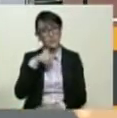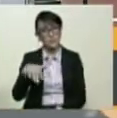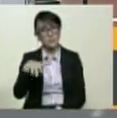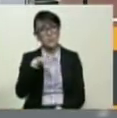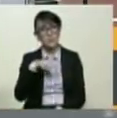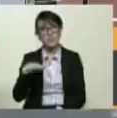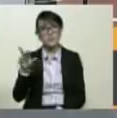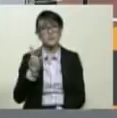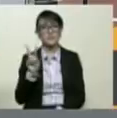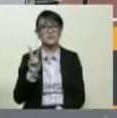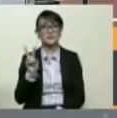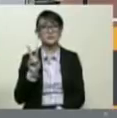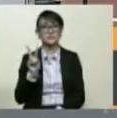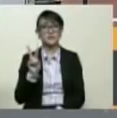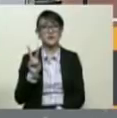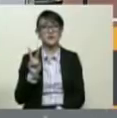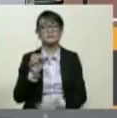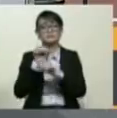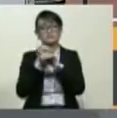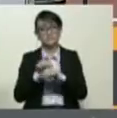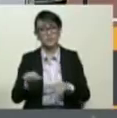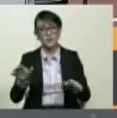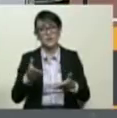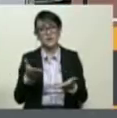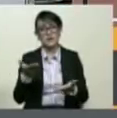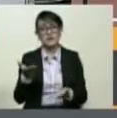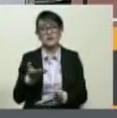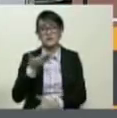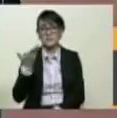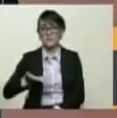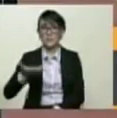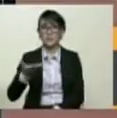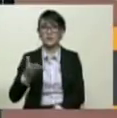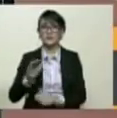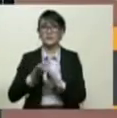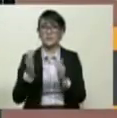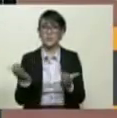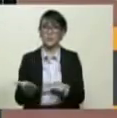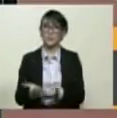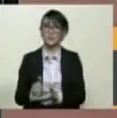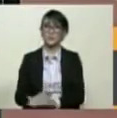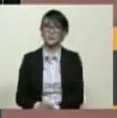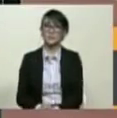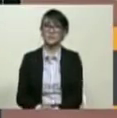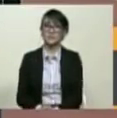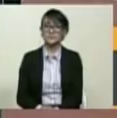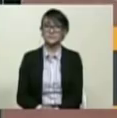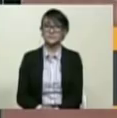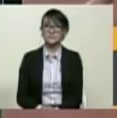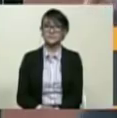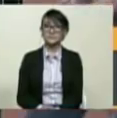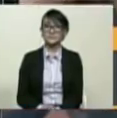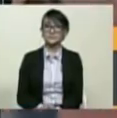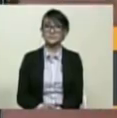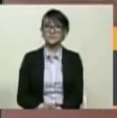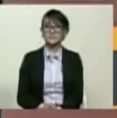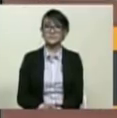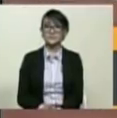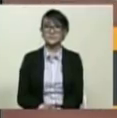Venezuela le va a dar un mensaje muy importante, muy potente al mundo entero. Siguiente pregunta.